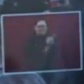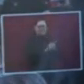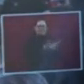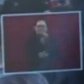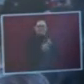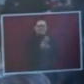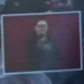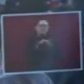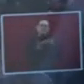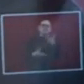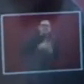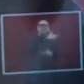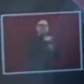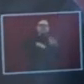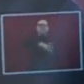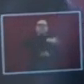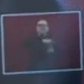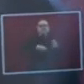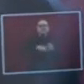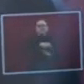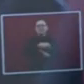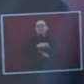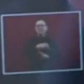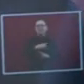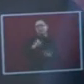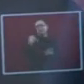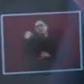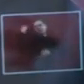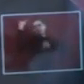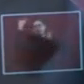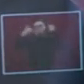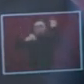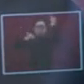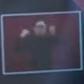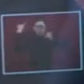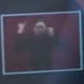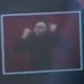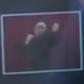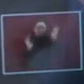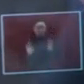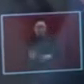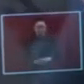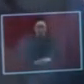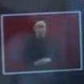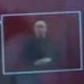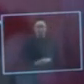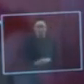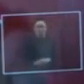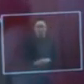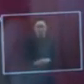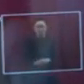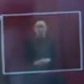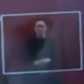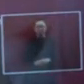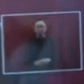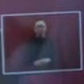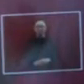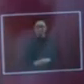de comunicación o de información precisa con el Consejo Coordinador. Pero ojo, el Consejo Coordinador Empresarial era probablemente